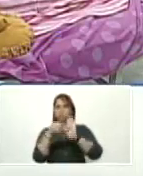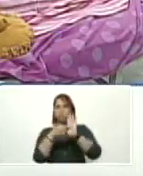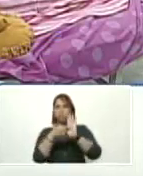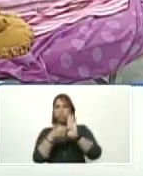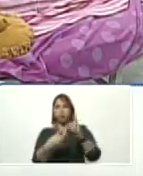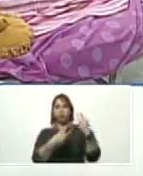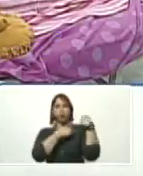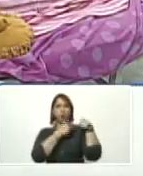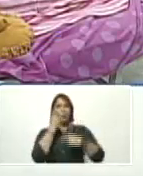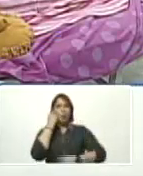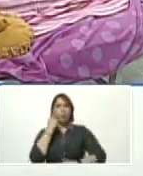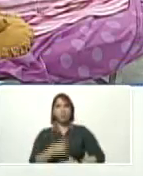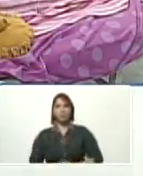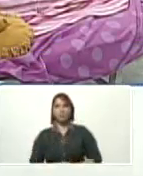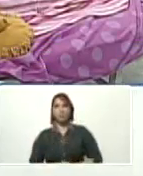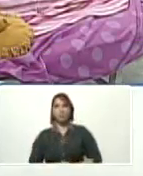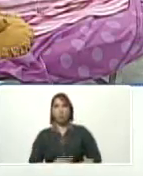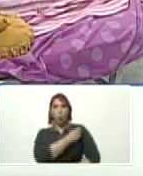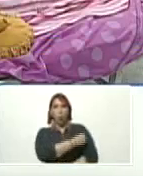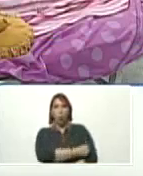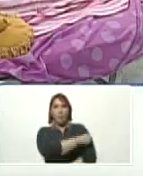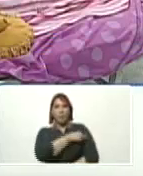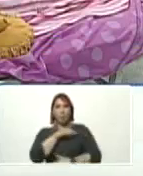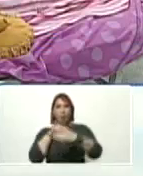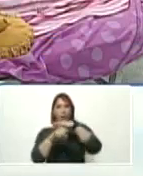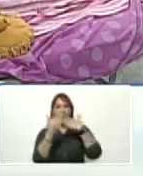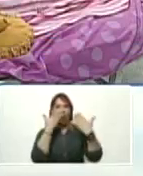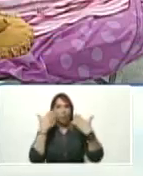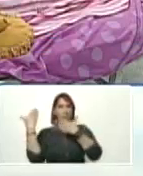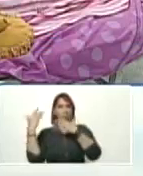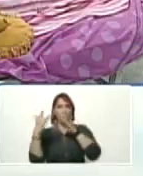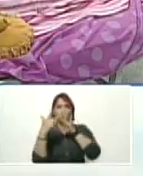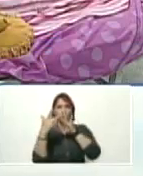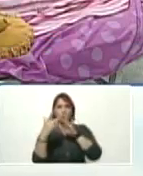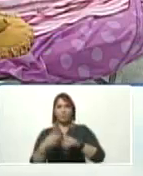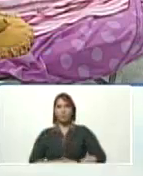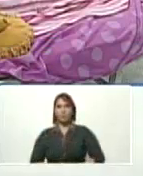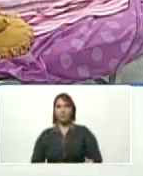de la mujer en ese hospital. Adelante.